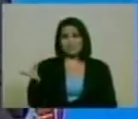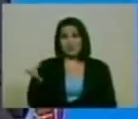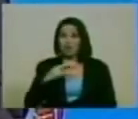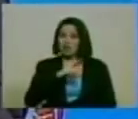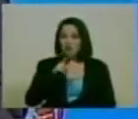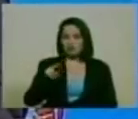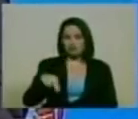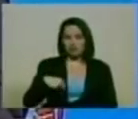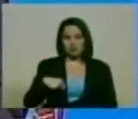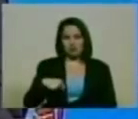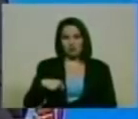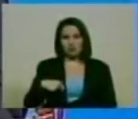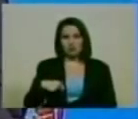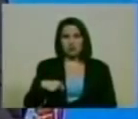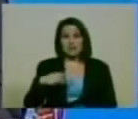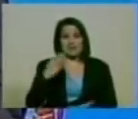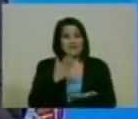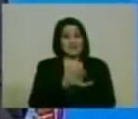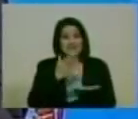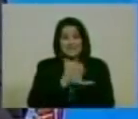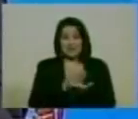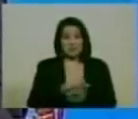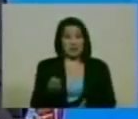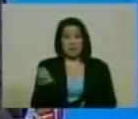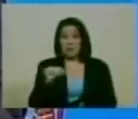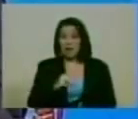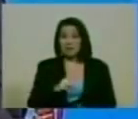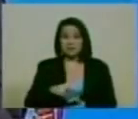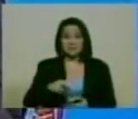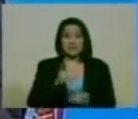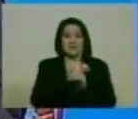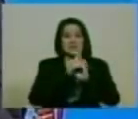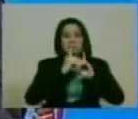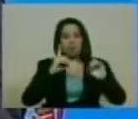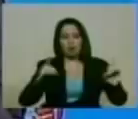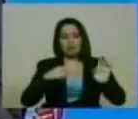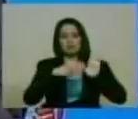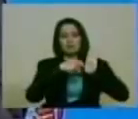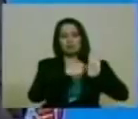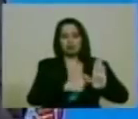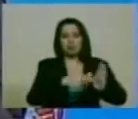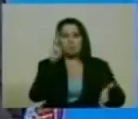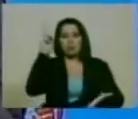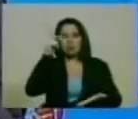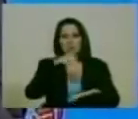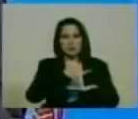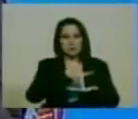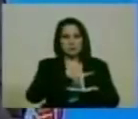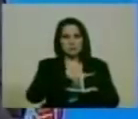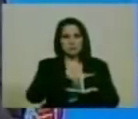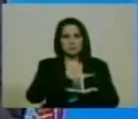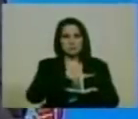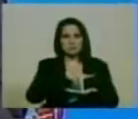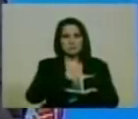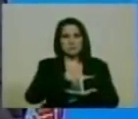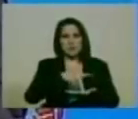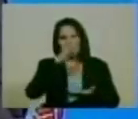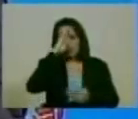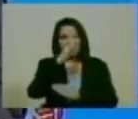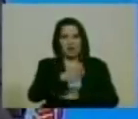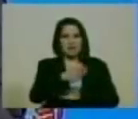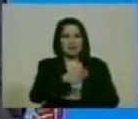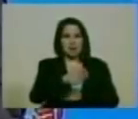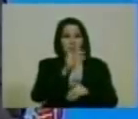Somos y cada vez tenemos que ser más una democracia protagónica, participativa, directa,